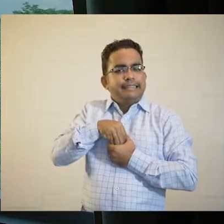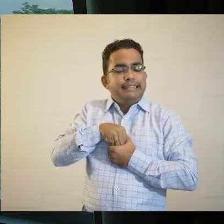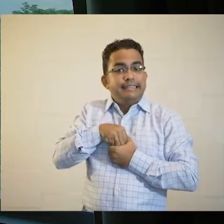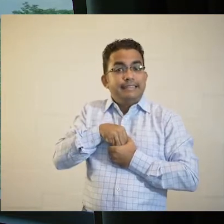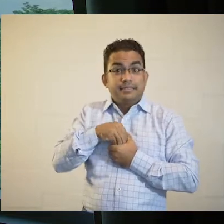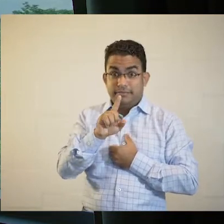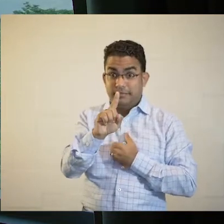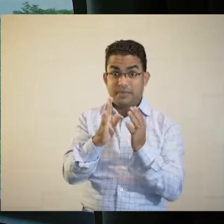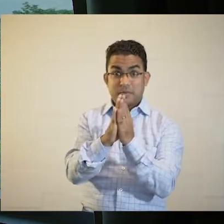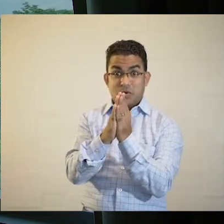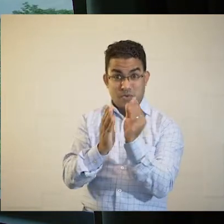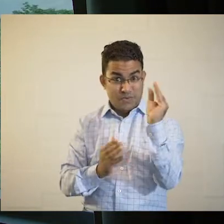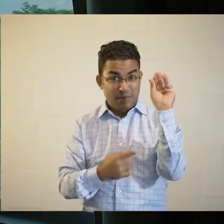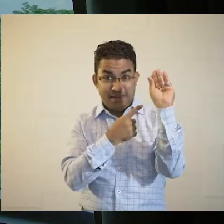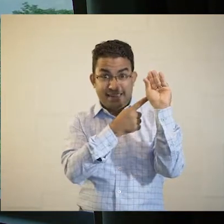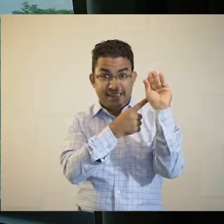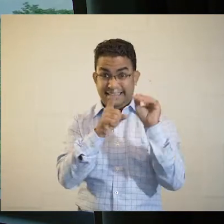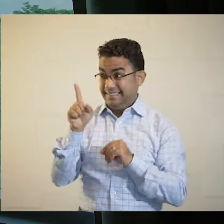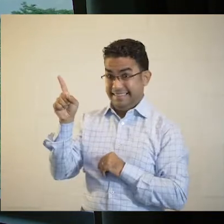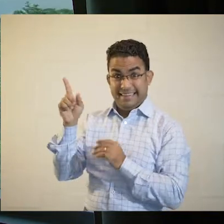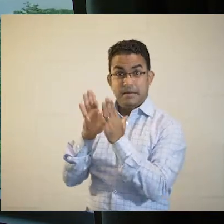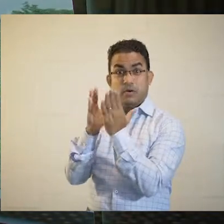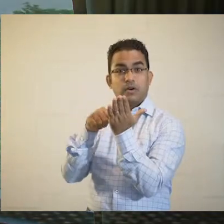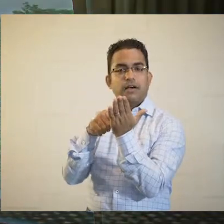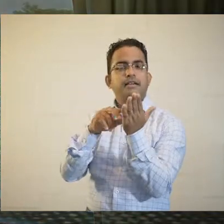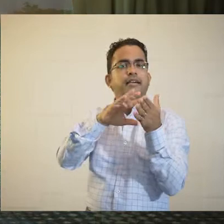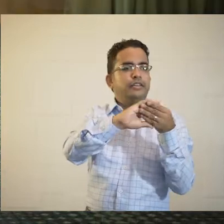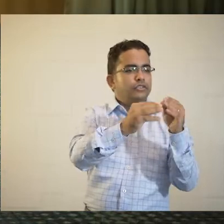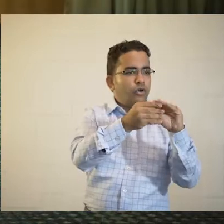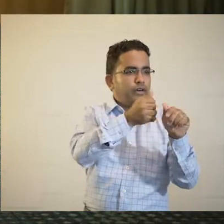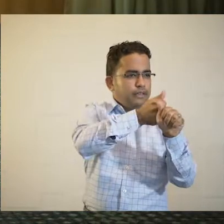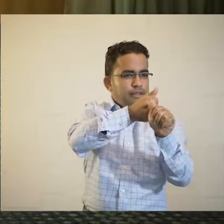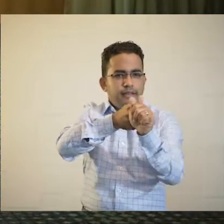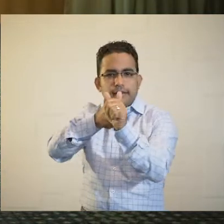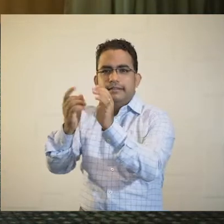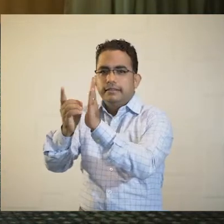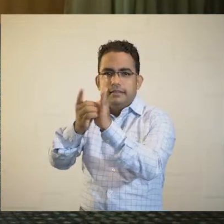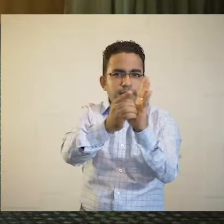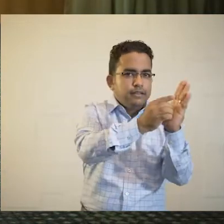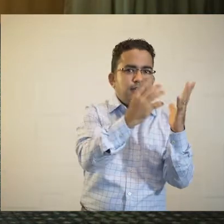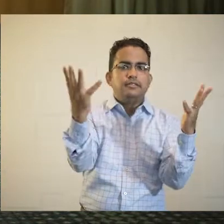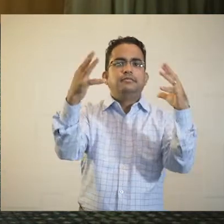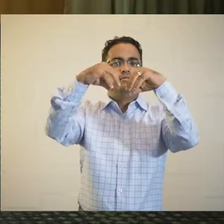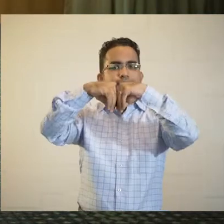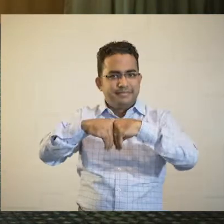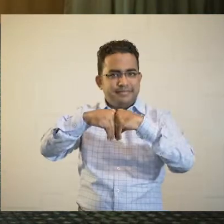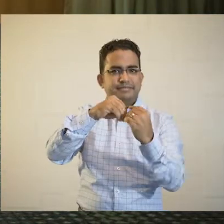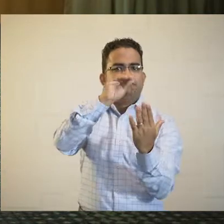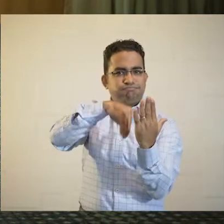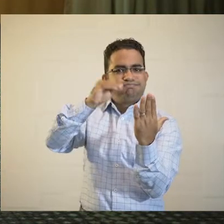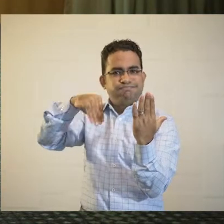Este libro es una compilación de historias de personas que viven con una condición de discapacidad.